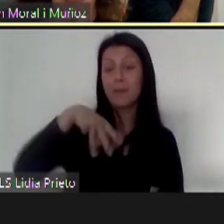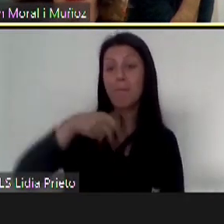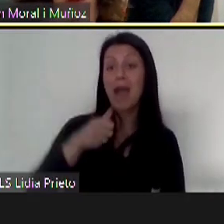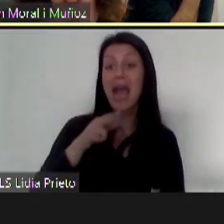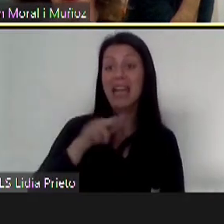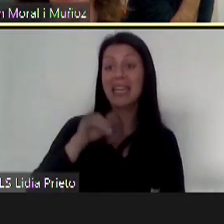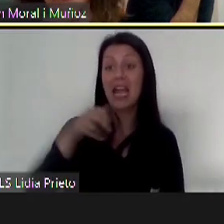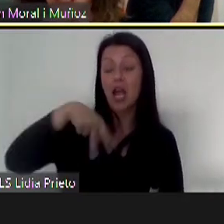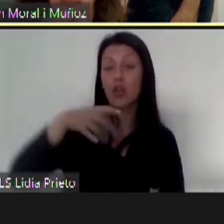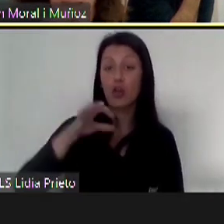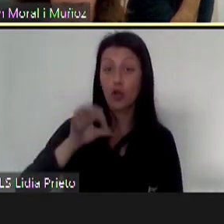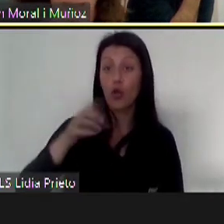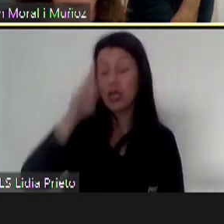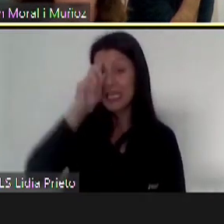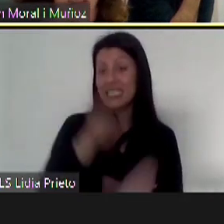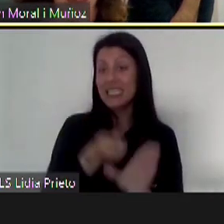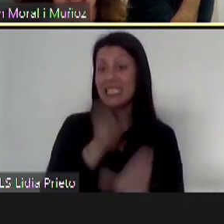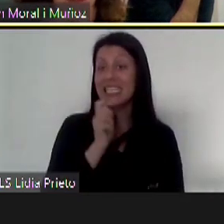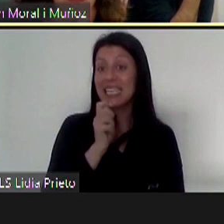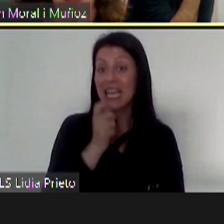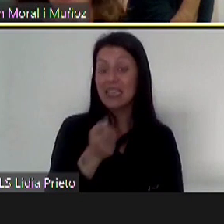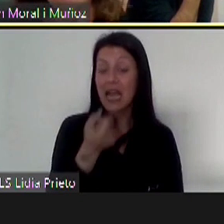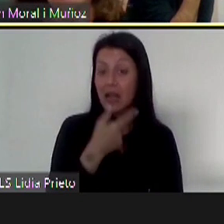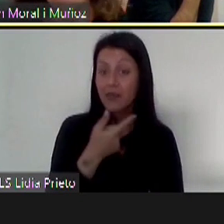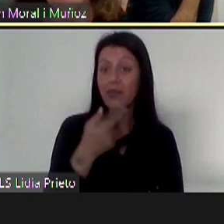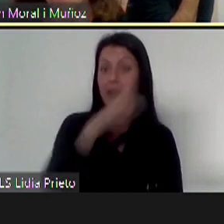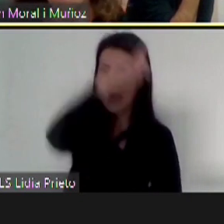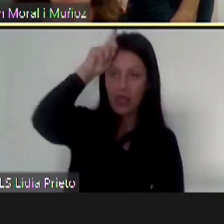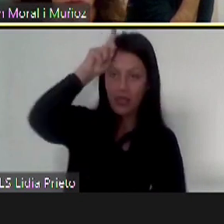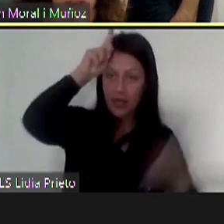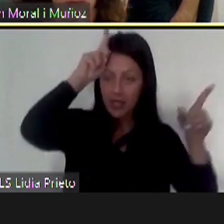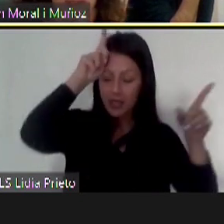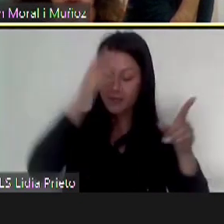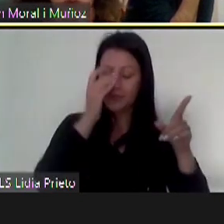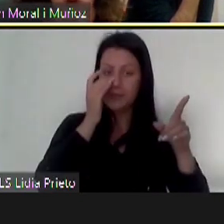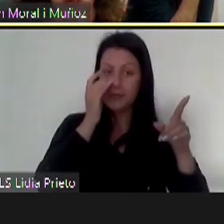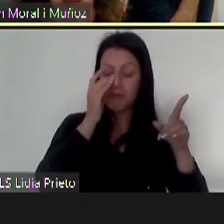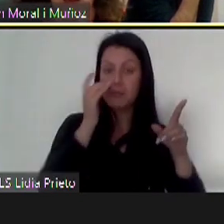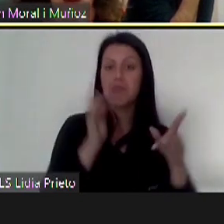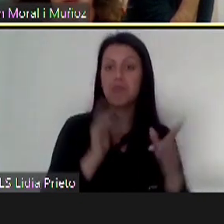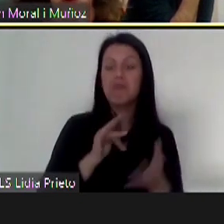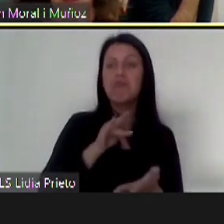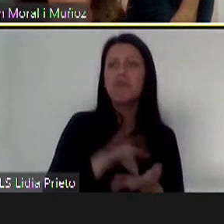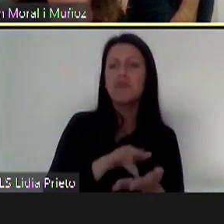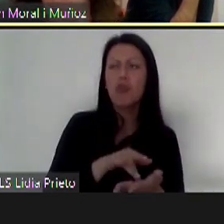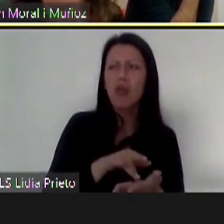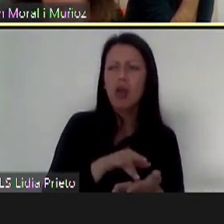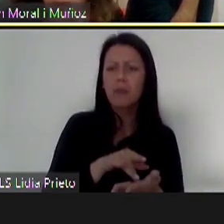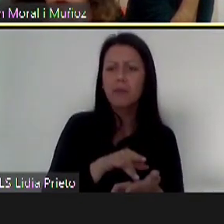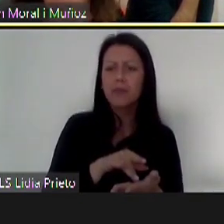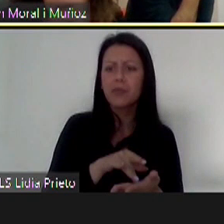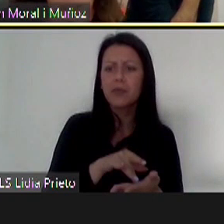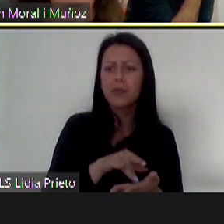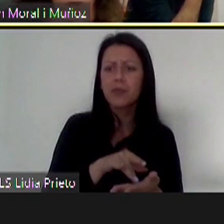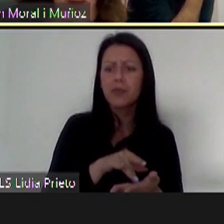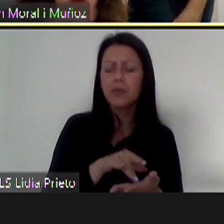psiquiatra de jefe de servicio de salud mental de Tetuán, de Madrid, y él ve que en un momento determinado hay un auge y